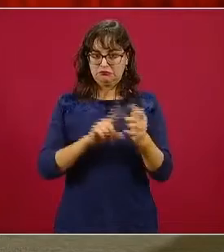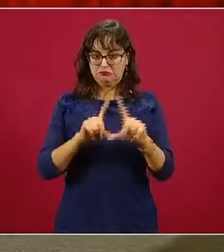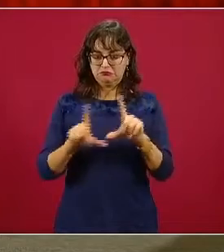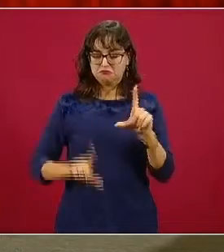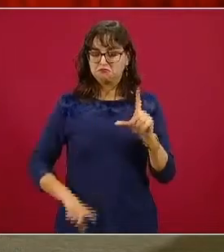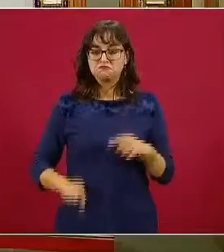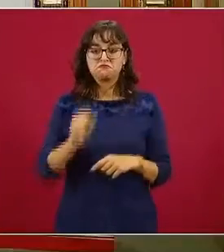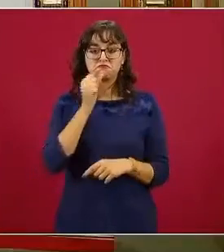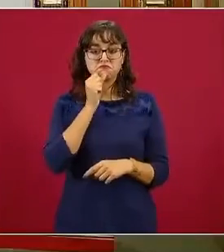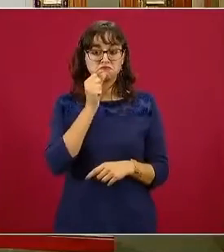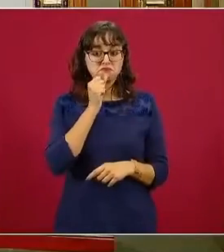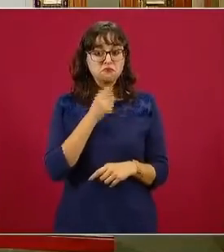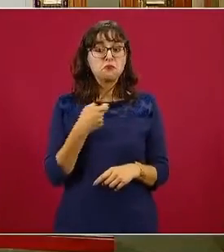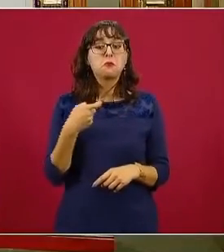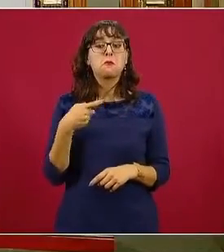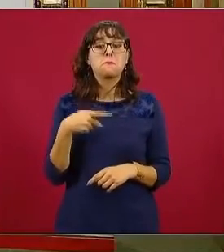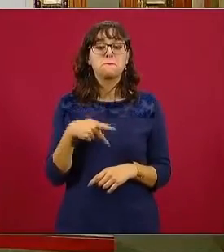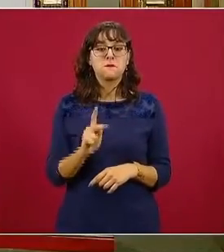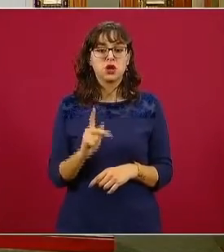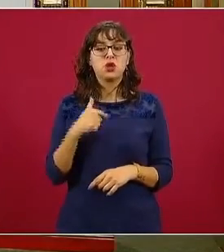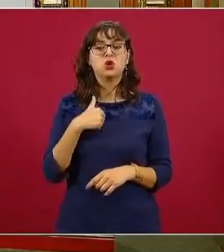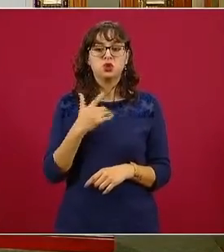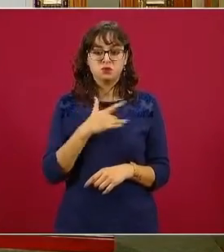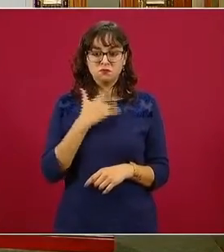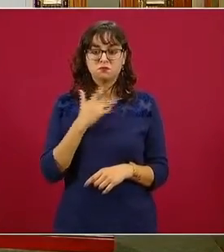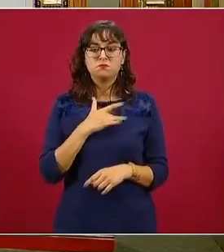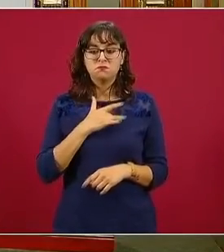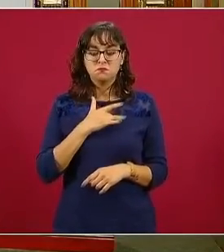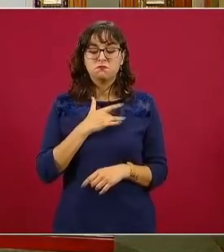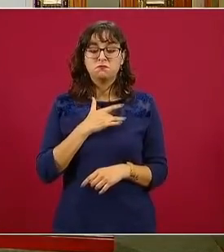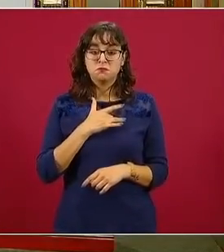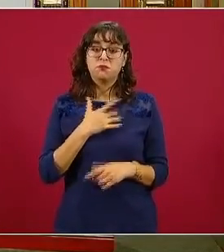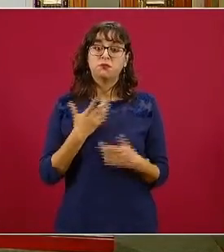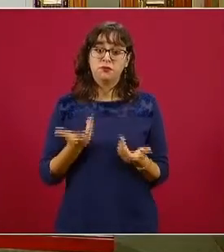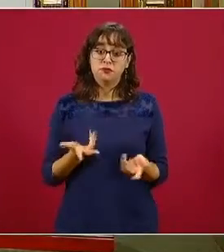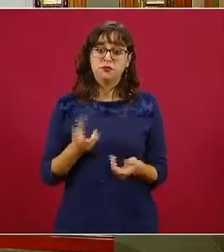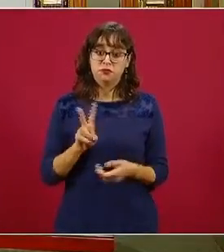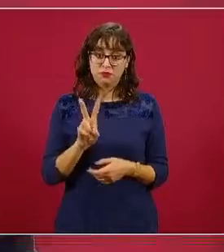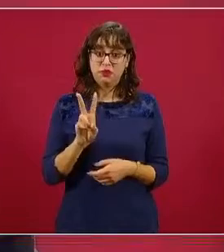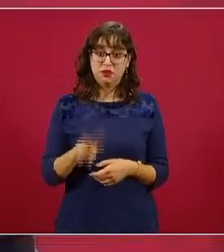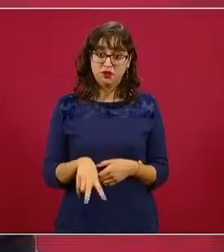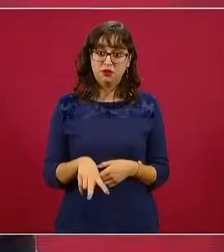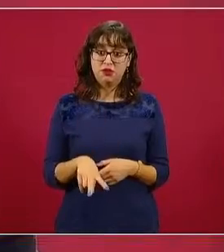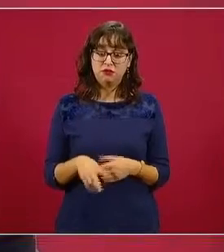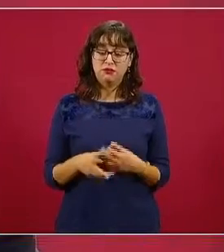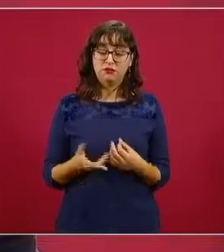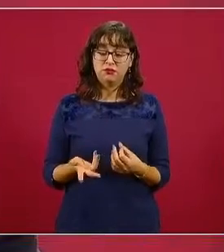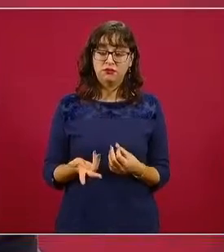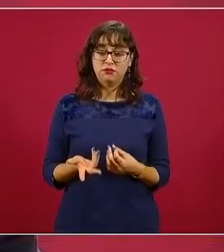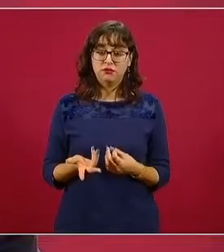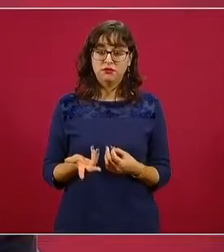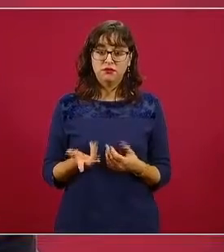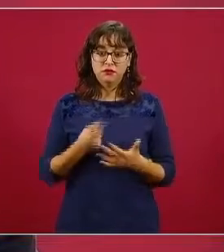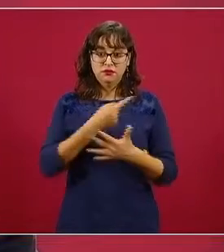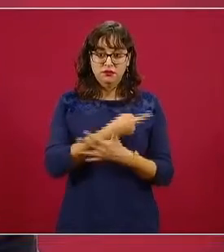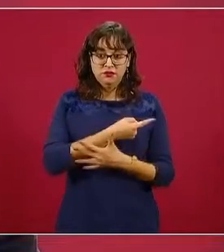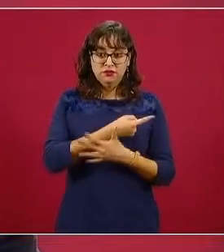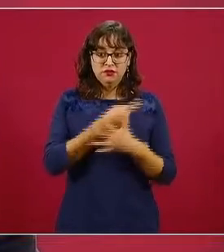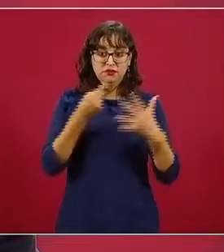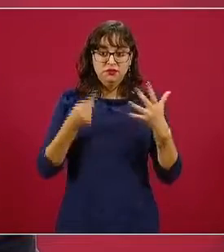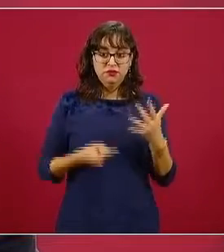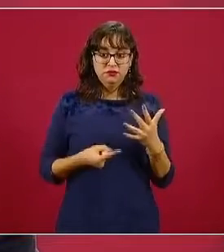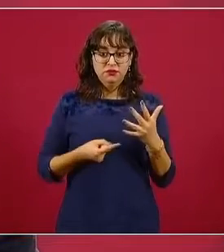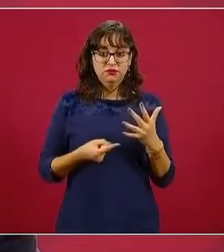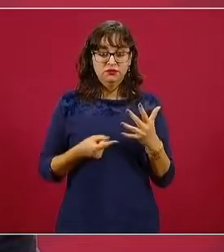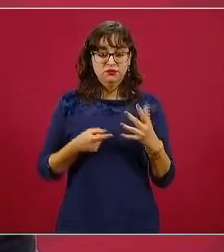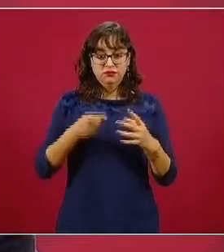Pero apreciativamente considero que es muy probable que una gran cantidad de los elementos que